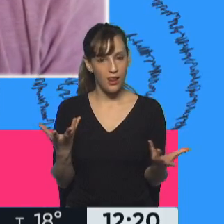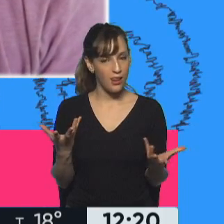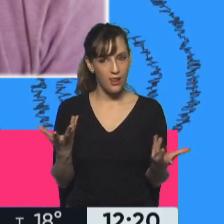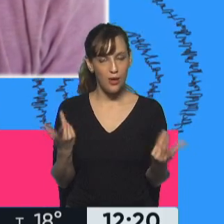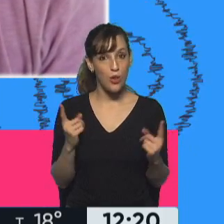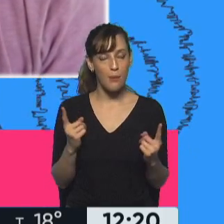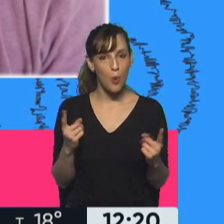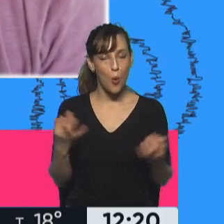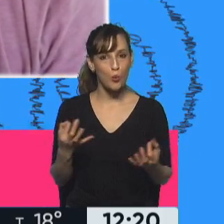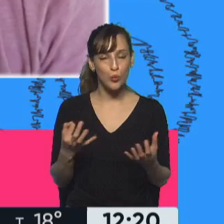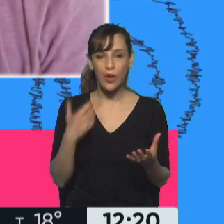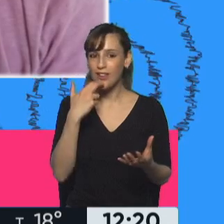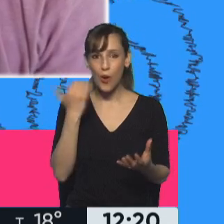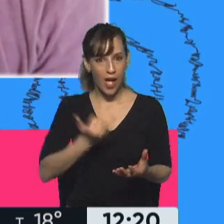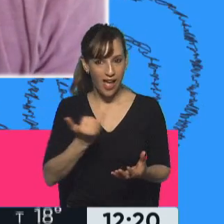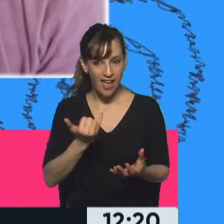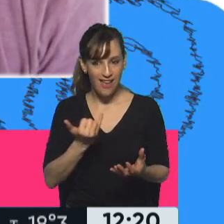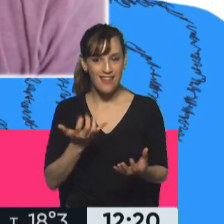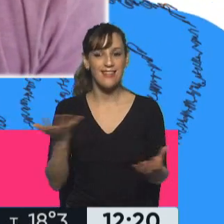enganchó justo la paternidad